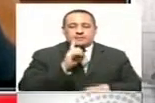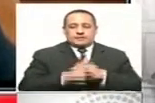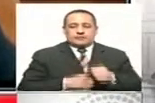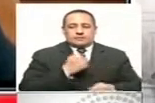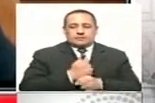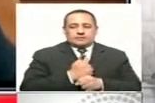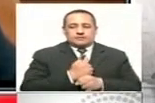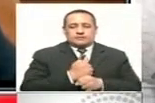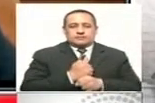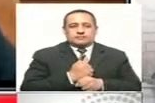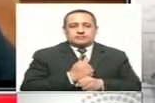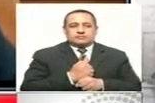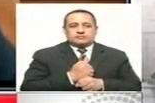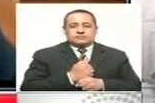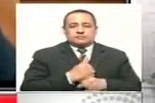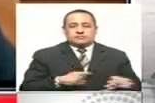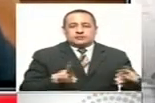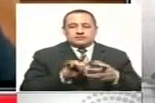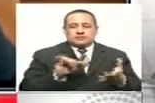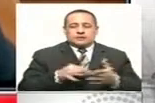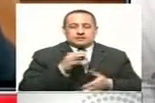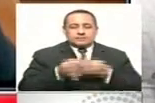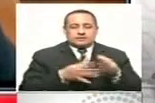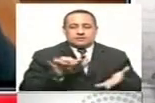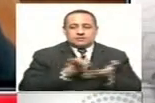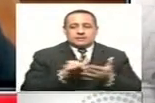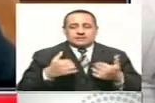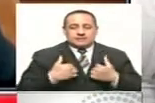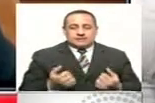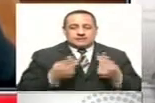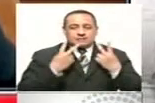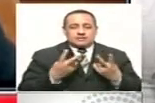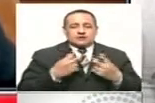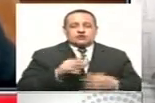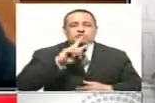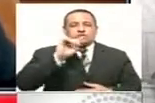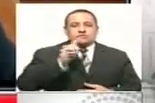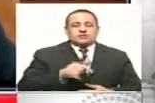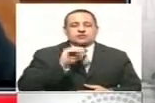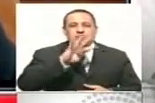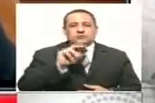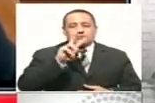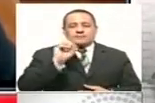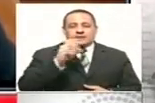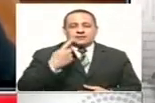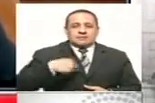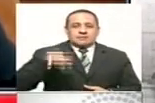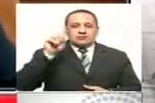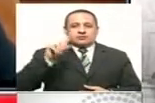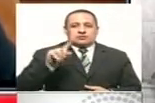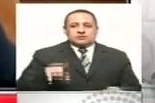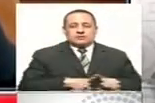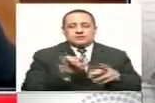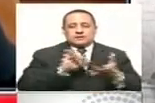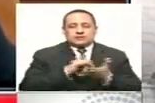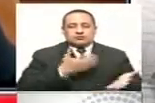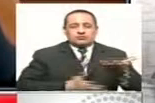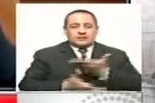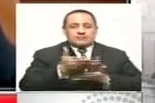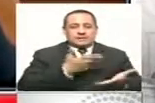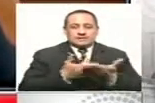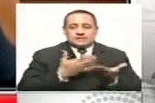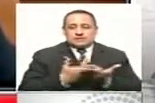año. Él ha señalado que se tienen 2.420 millones que son transferencias